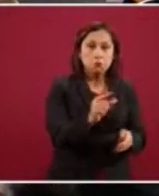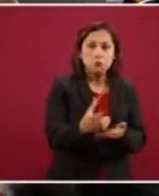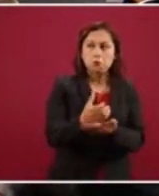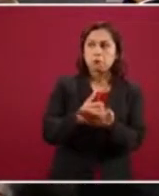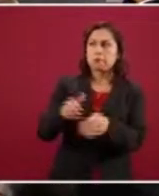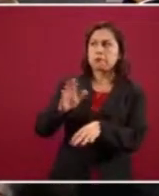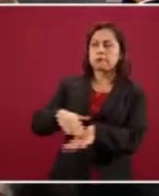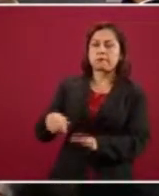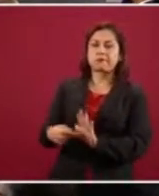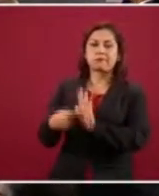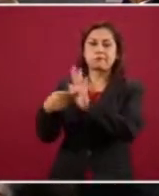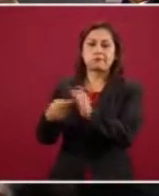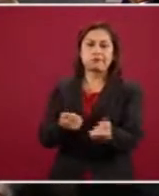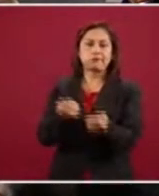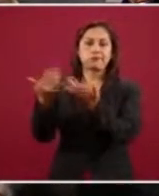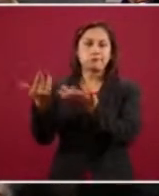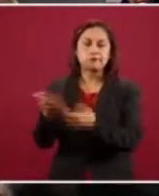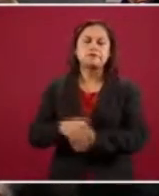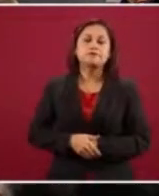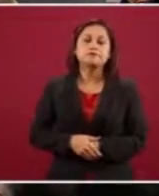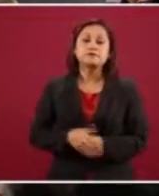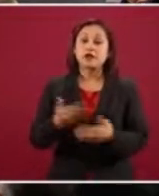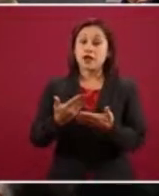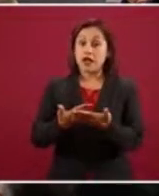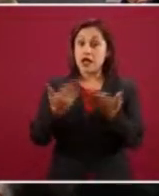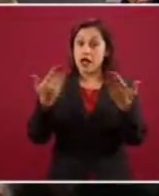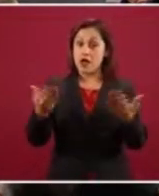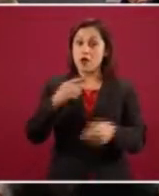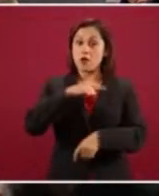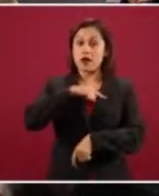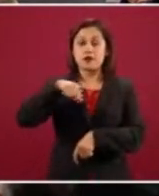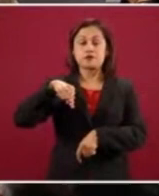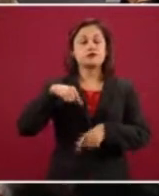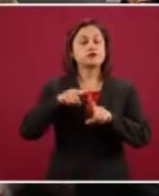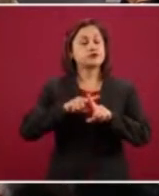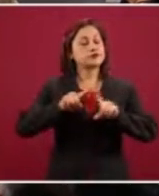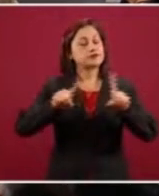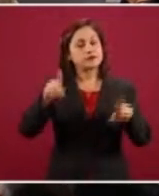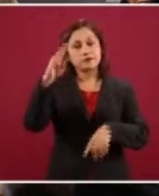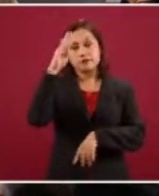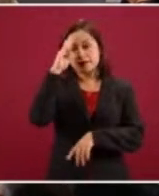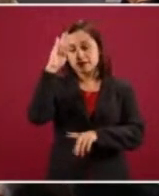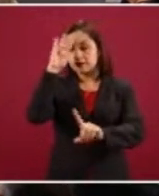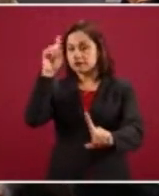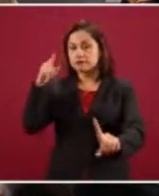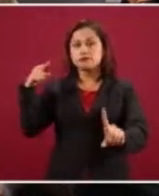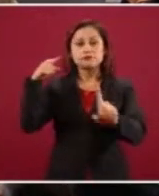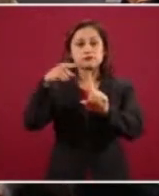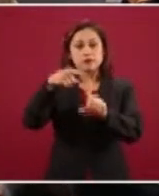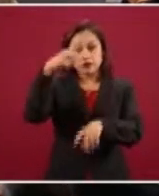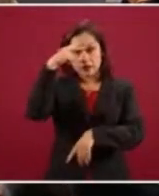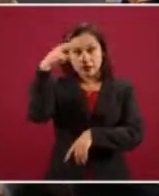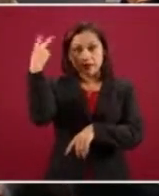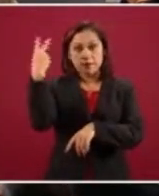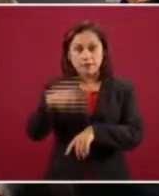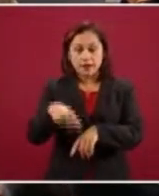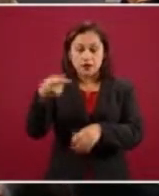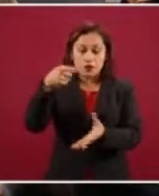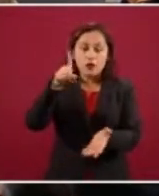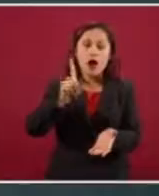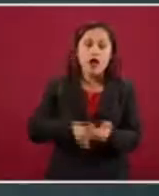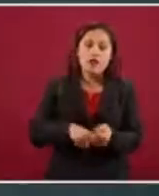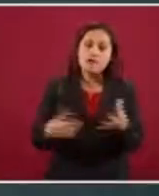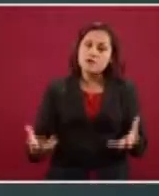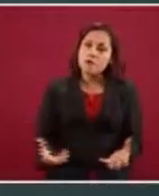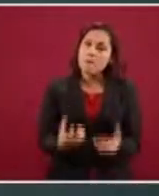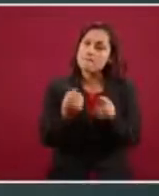del pasado es que nosotros queremos que México sea una economía cada vez más atractiva para las inversiones, pero